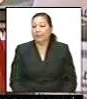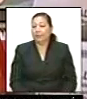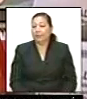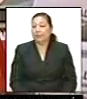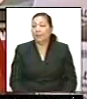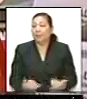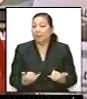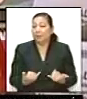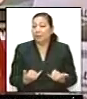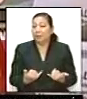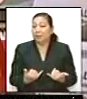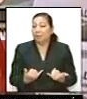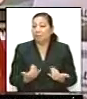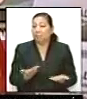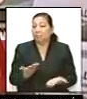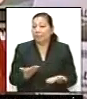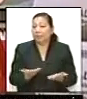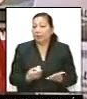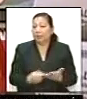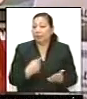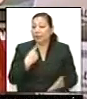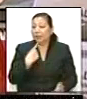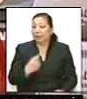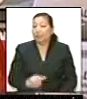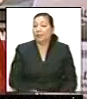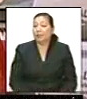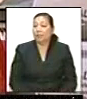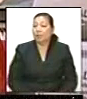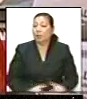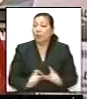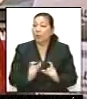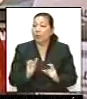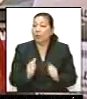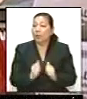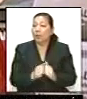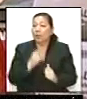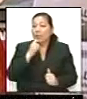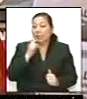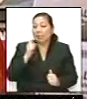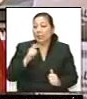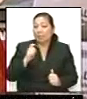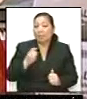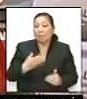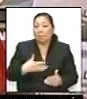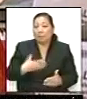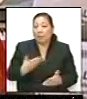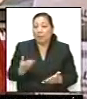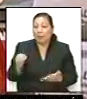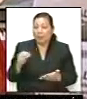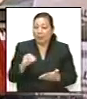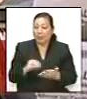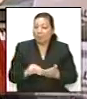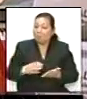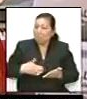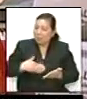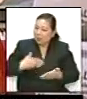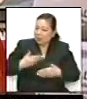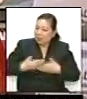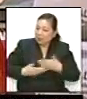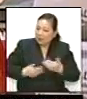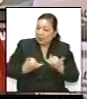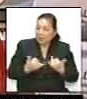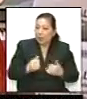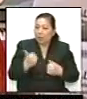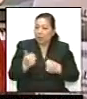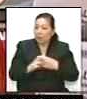y esto en relación con lo que han señalado algunos parlamentarios con la necesidad a lo mejor de poder avanzar en incorporación de